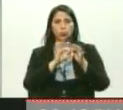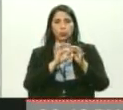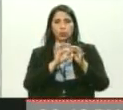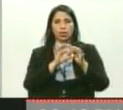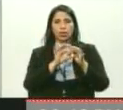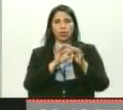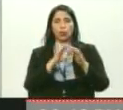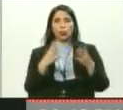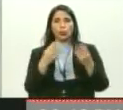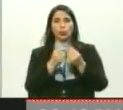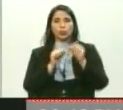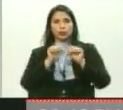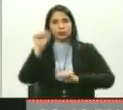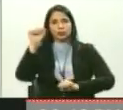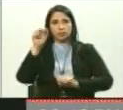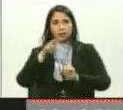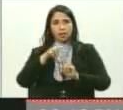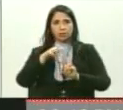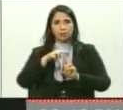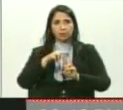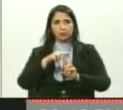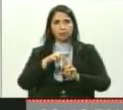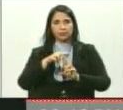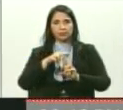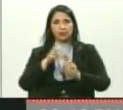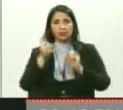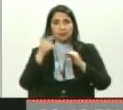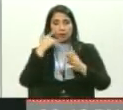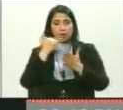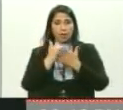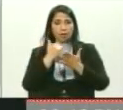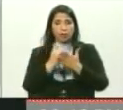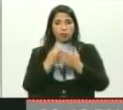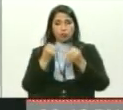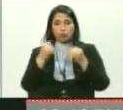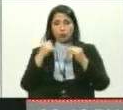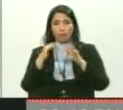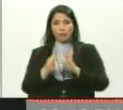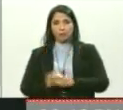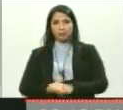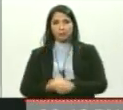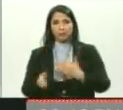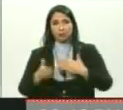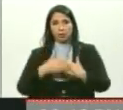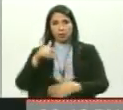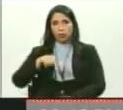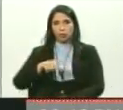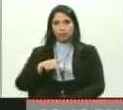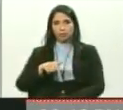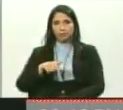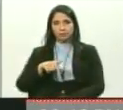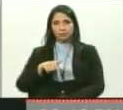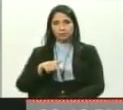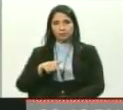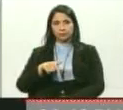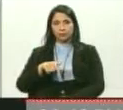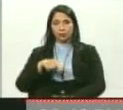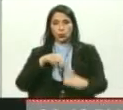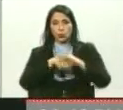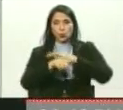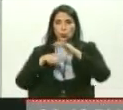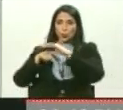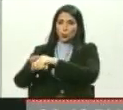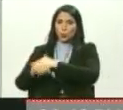Táchira. Y así por el estilo. Fíjate los números, Diosdado, al cierre de hoy. Han ingresado por